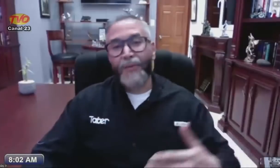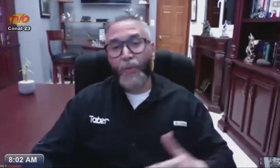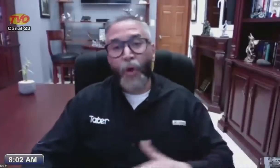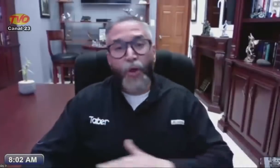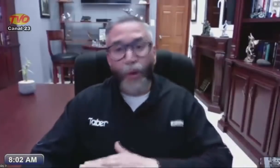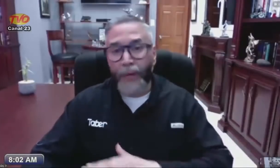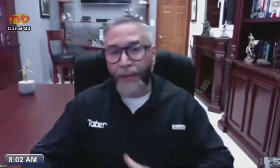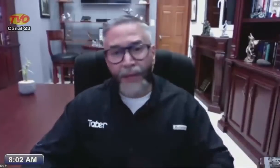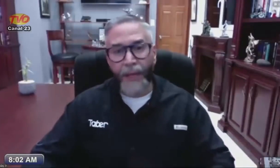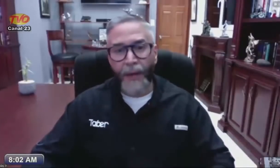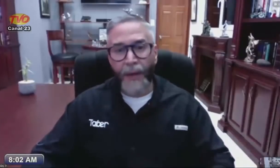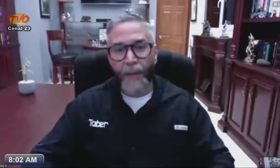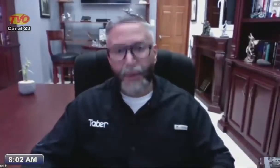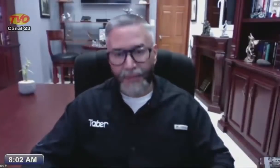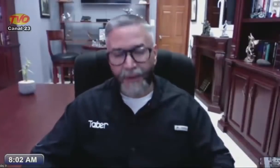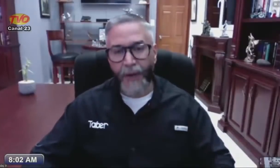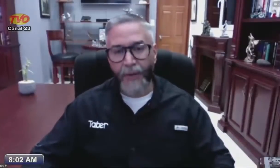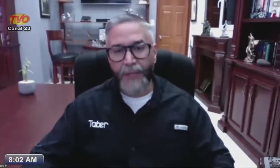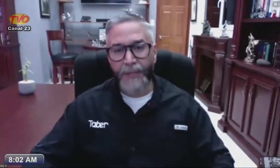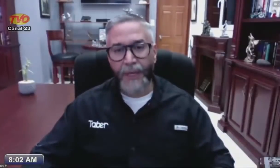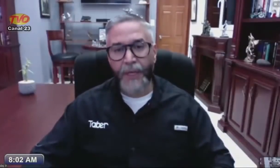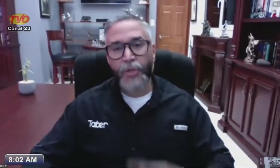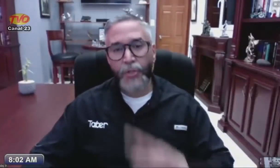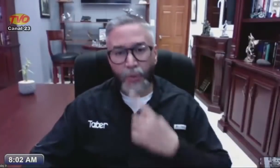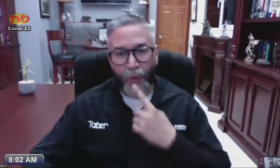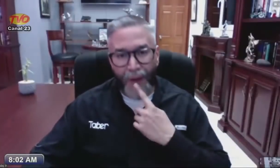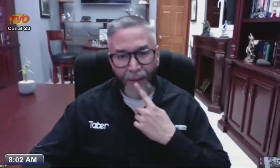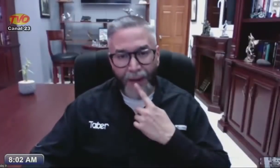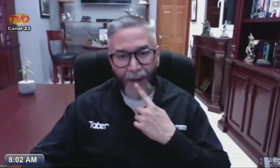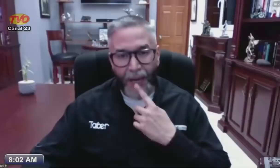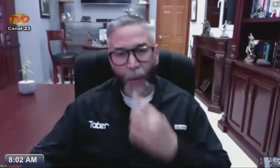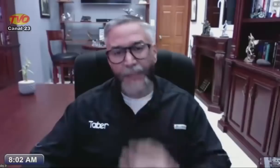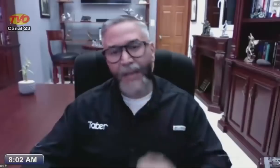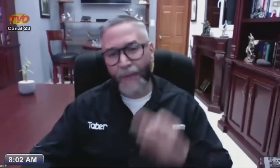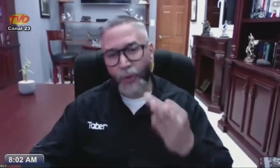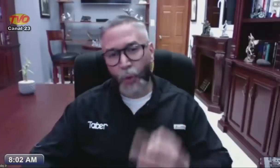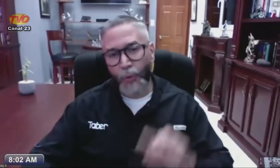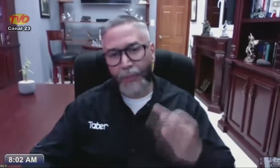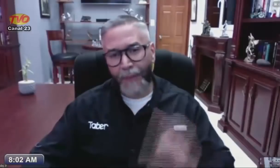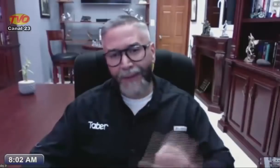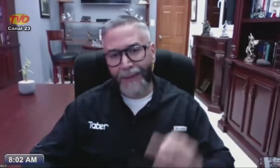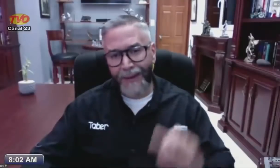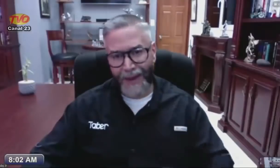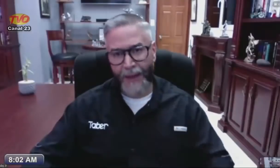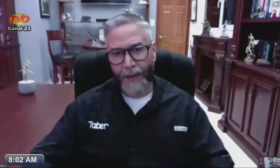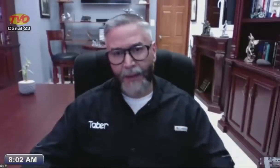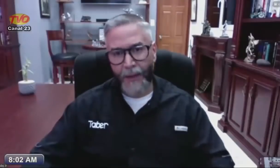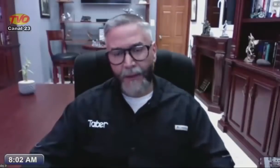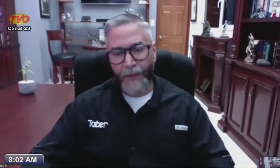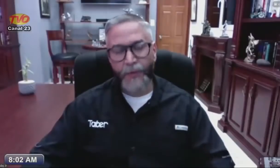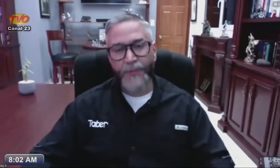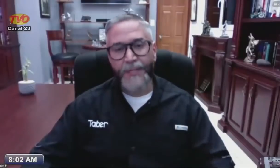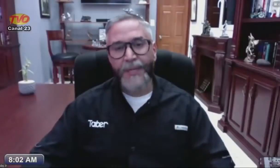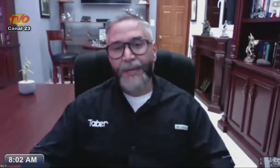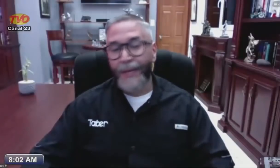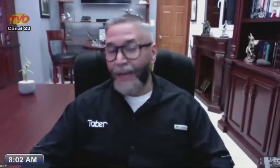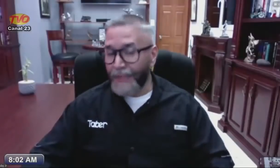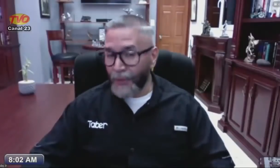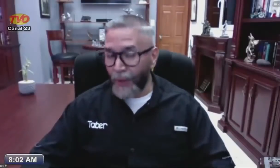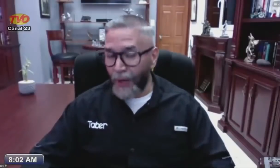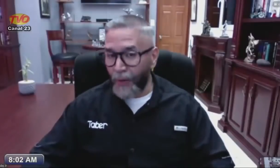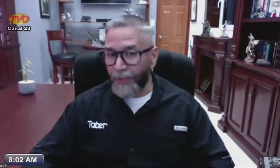qué o sea todo lo critican pero sabe que lo triste sólo hablan y no hacen absolutamente nada entonces